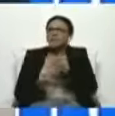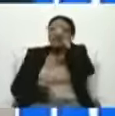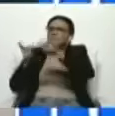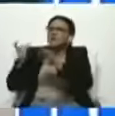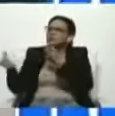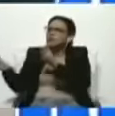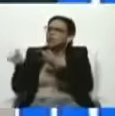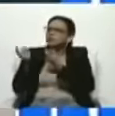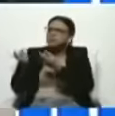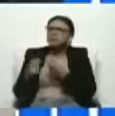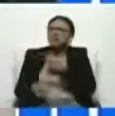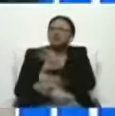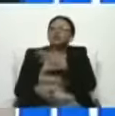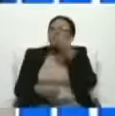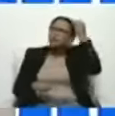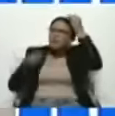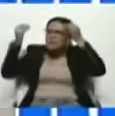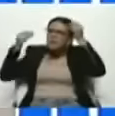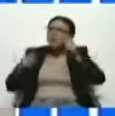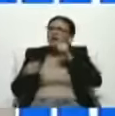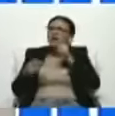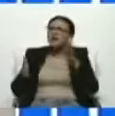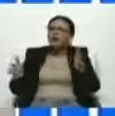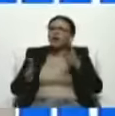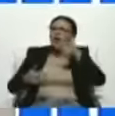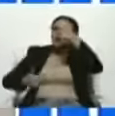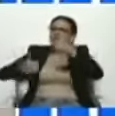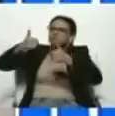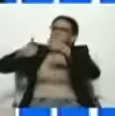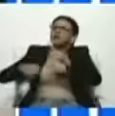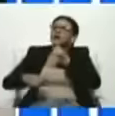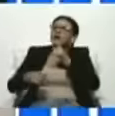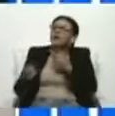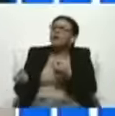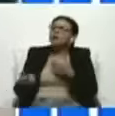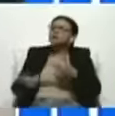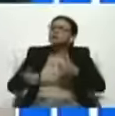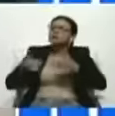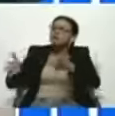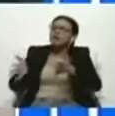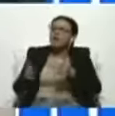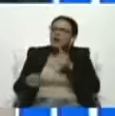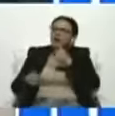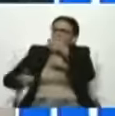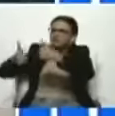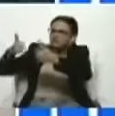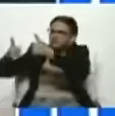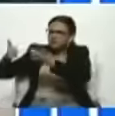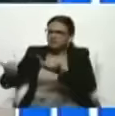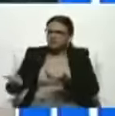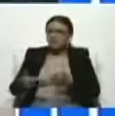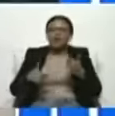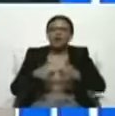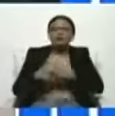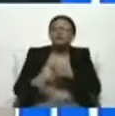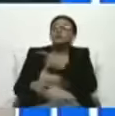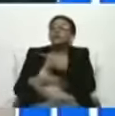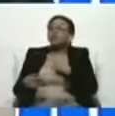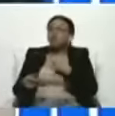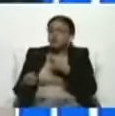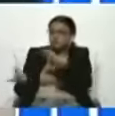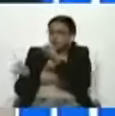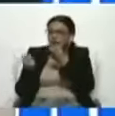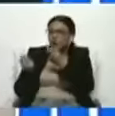ganar la opción del sí, de que sí revocaban al comandante Chávez, porque pusimos a unas personas a escoger colores, entre colores azul y color